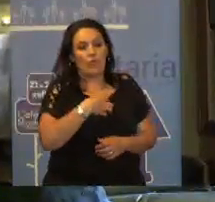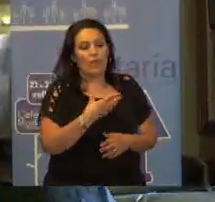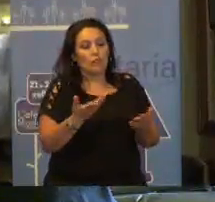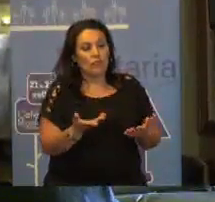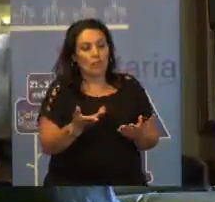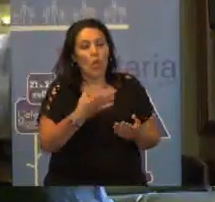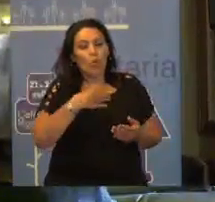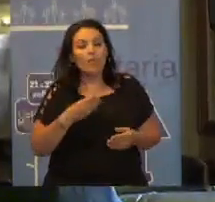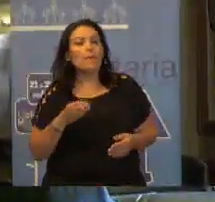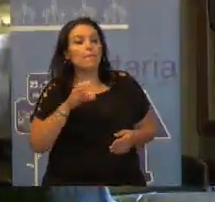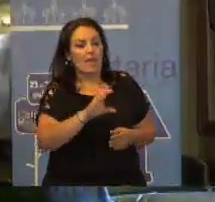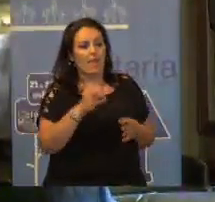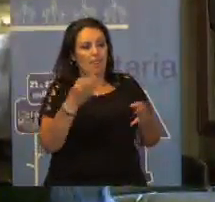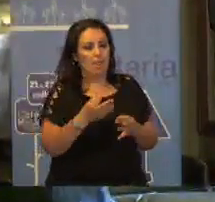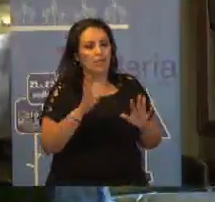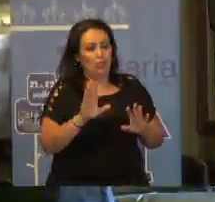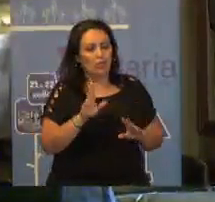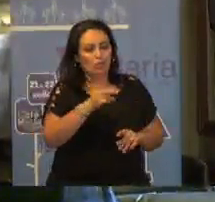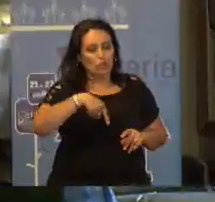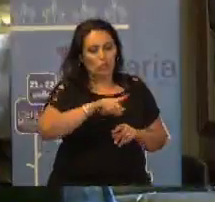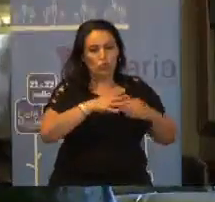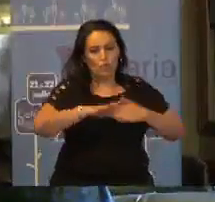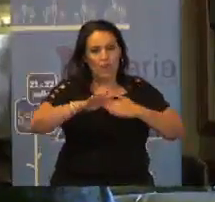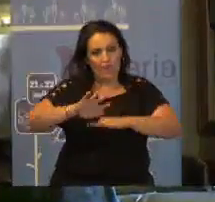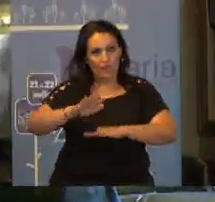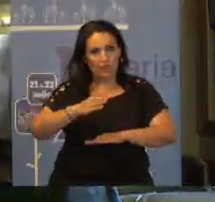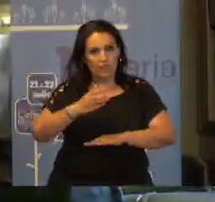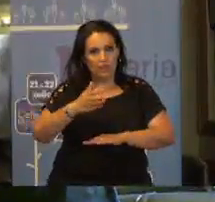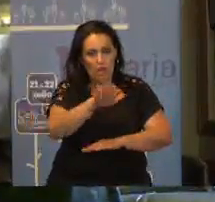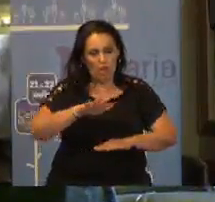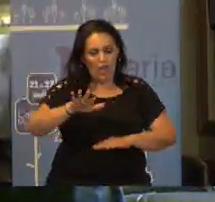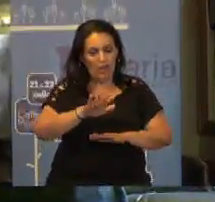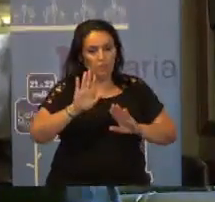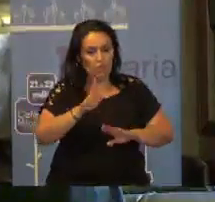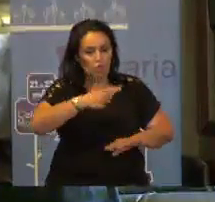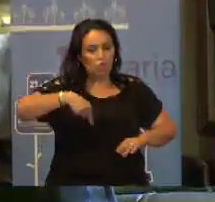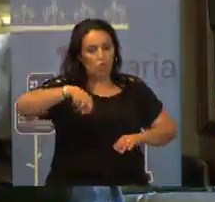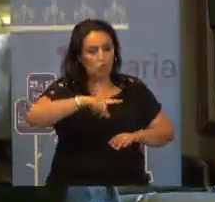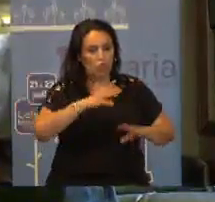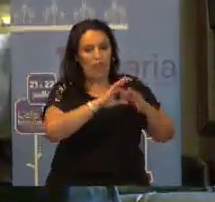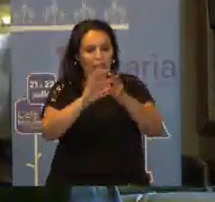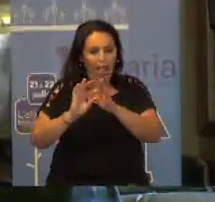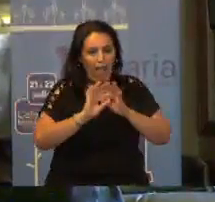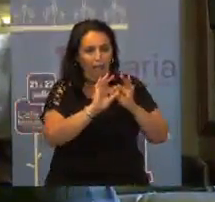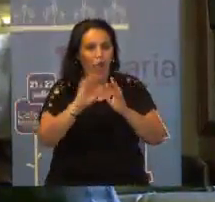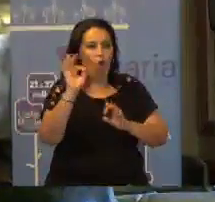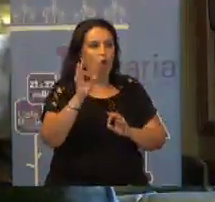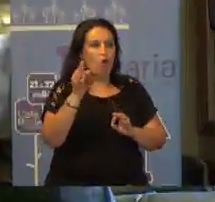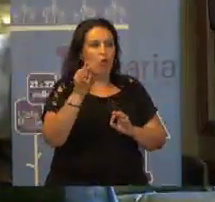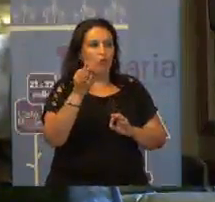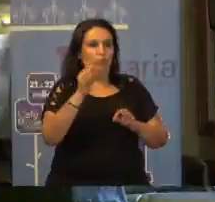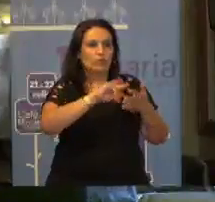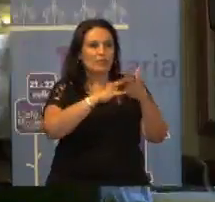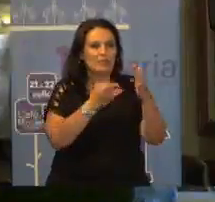eso. Autonomía total das mareas locais. Pero como non tengamos un tratamento global, financiero e fiscal,